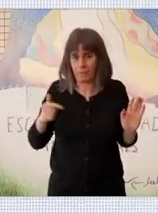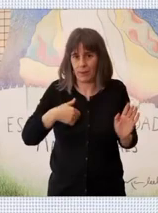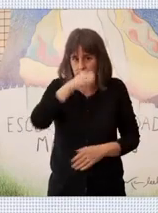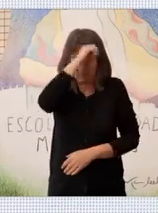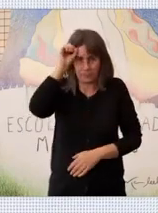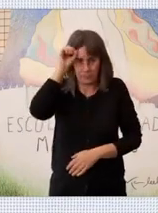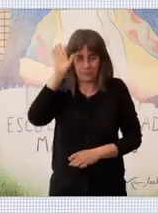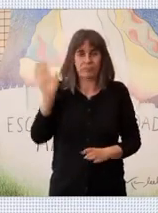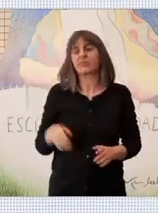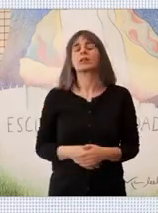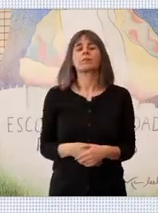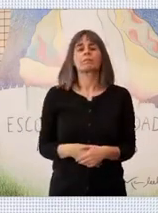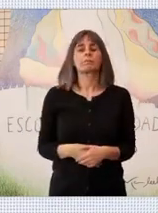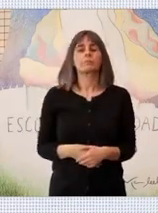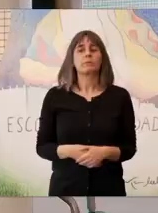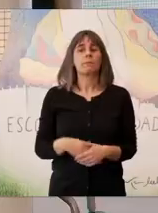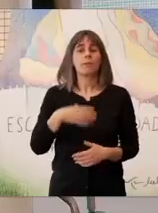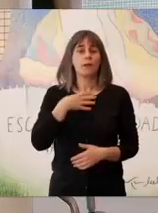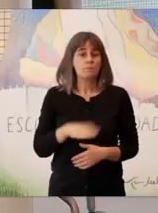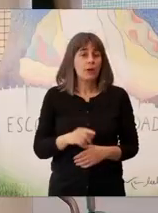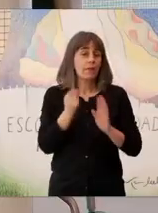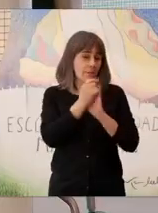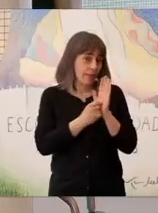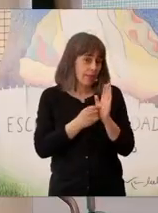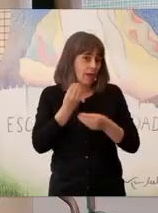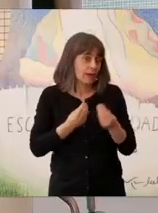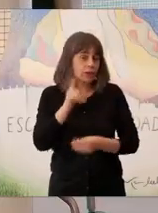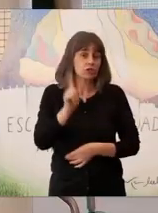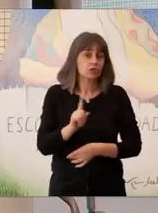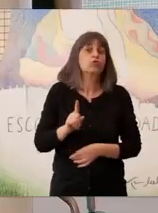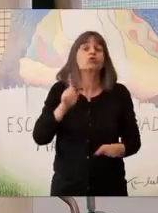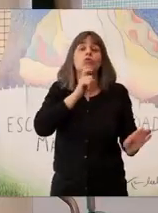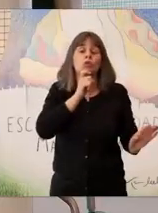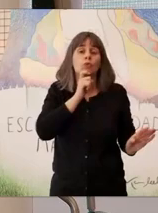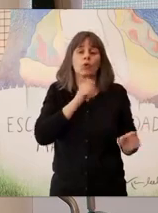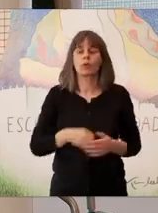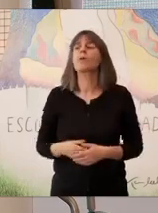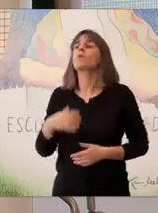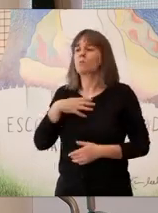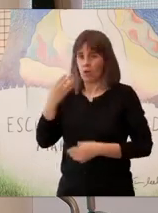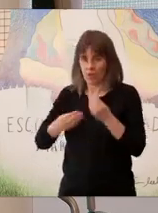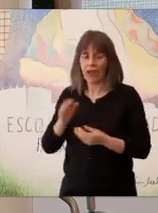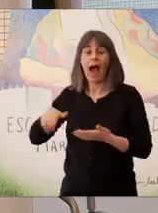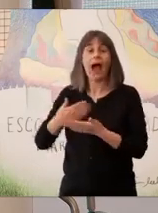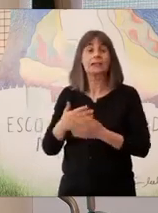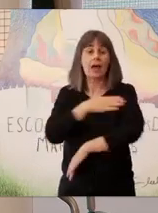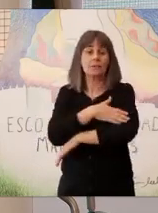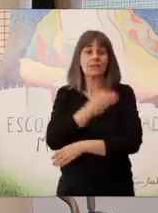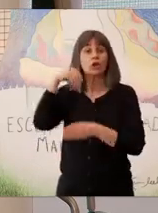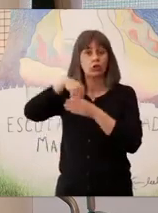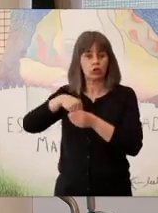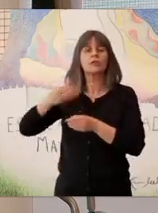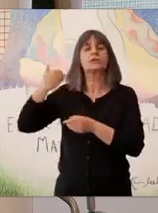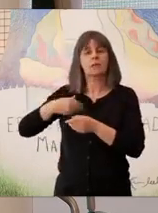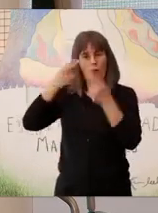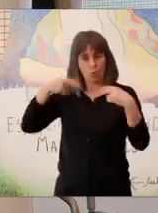justicia. ¿Es posible esa medida? ¿Qué hay que hacer? Bueno, es posible, y hasta el punto de que el Ministerio del Interior ya ha publicado una